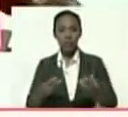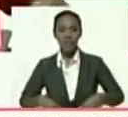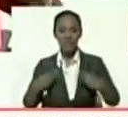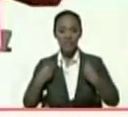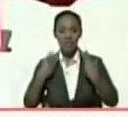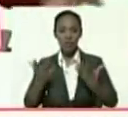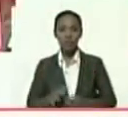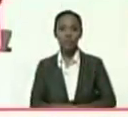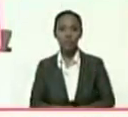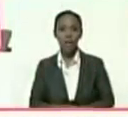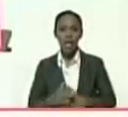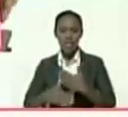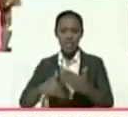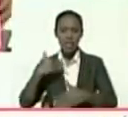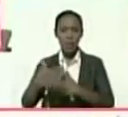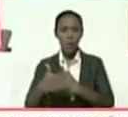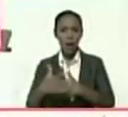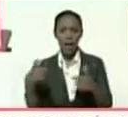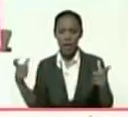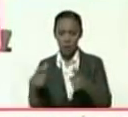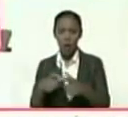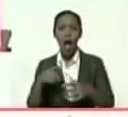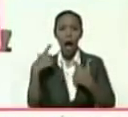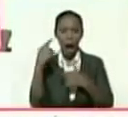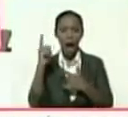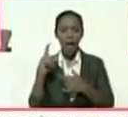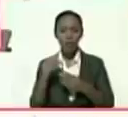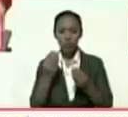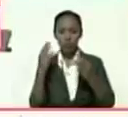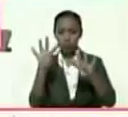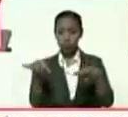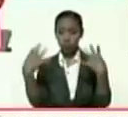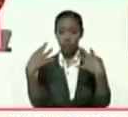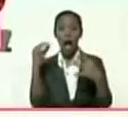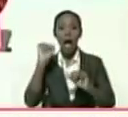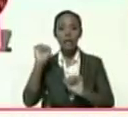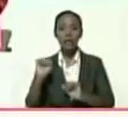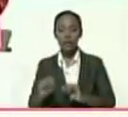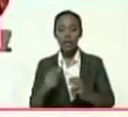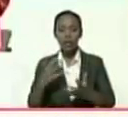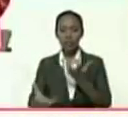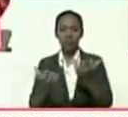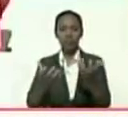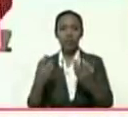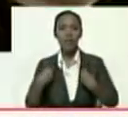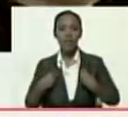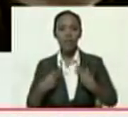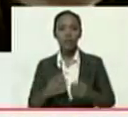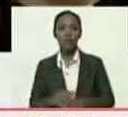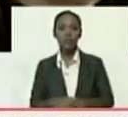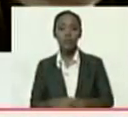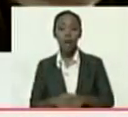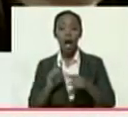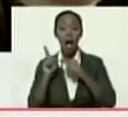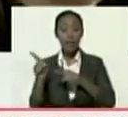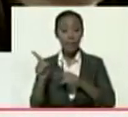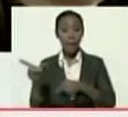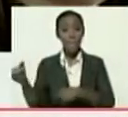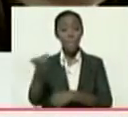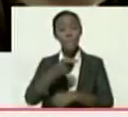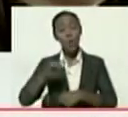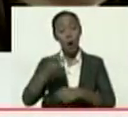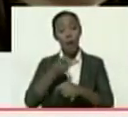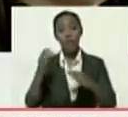Después que sesionen y se reúnan y se declare que hay quórum, ahí sí, quémenlos vivos si quieren. Así están buscando las